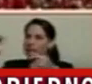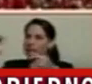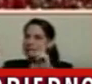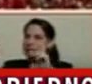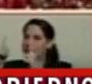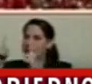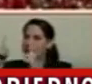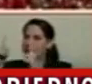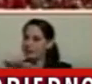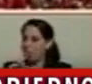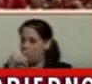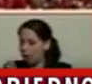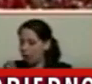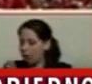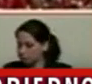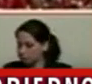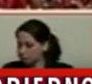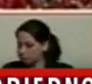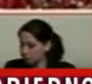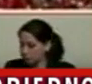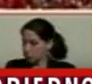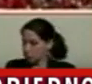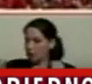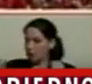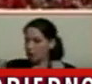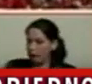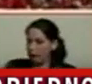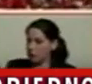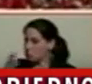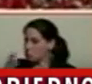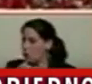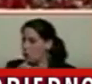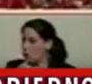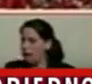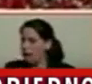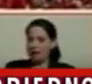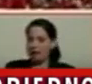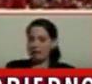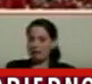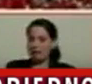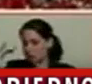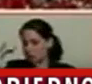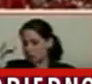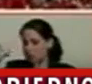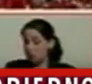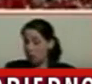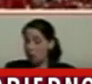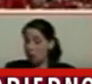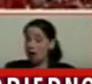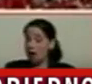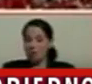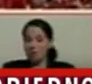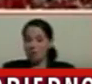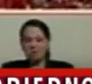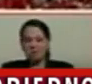golpe de Estado facturado, dirigido, preparado desde Washington.